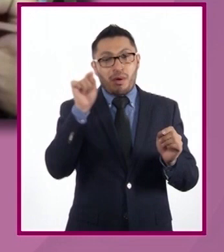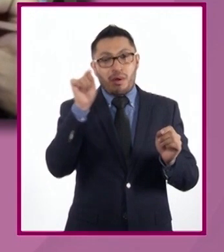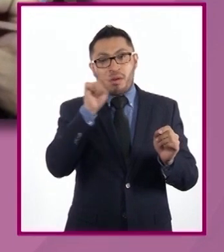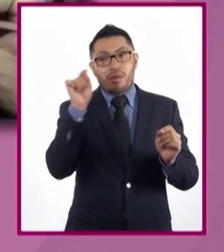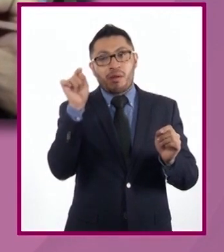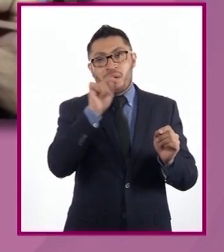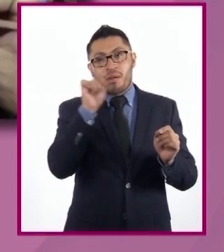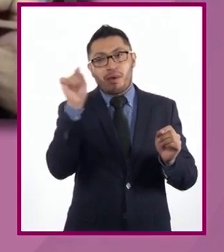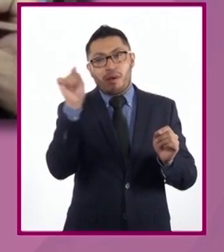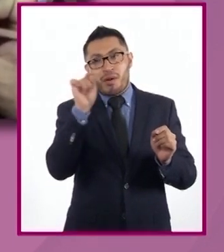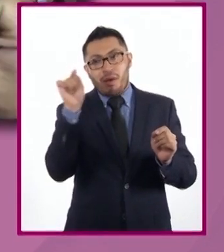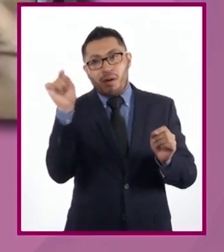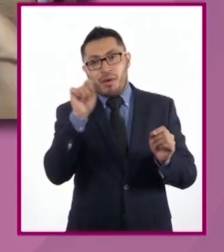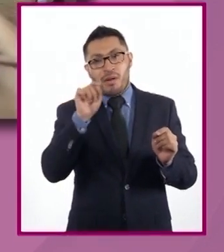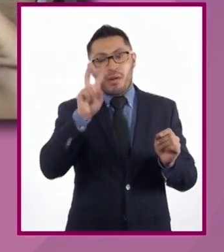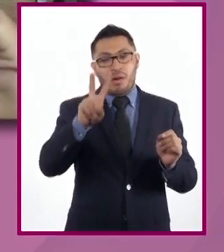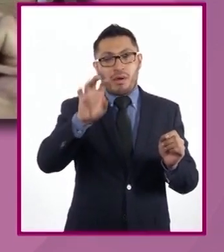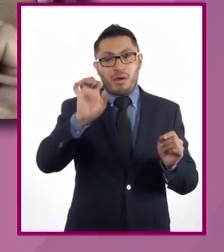vértices del triángulo.